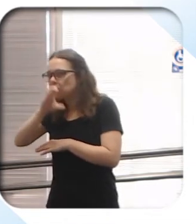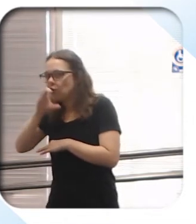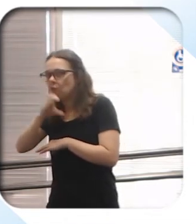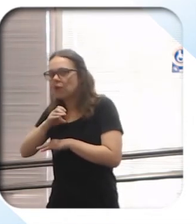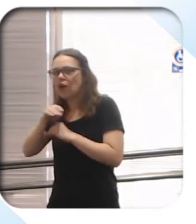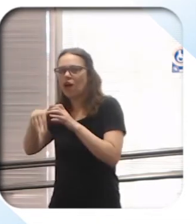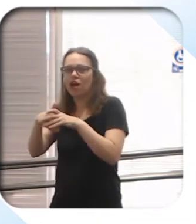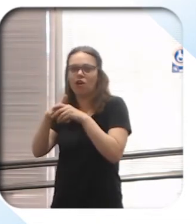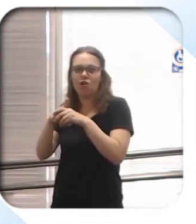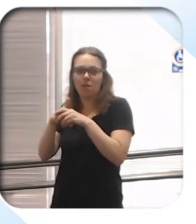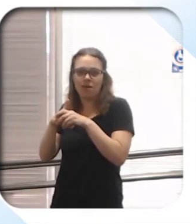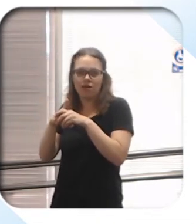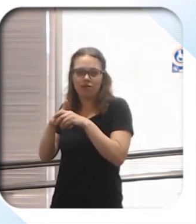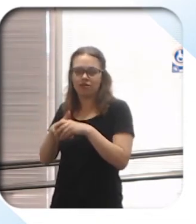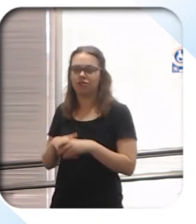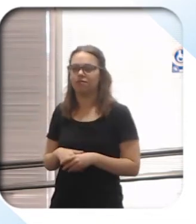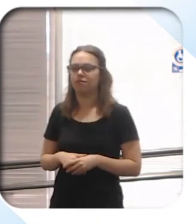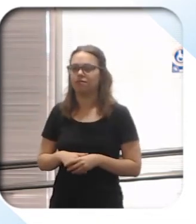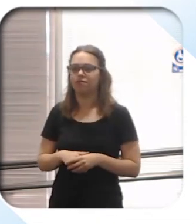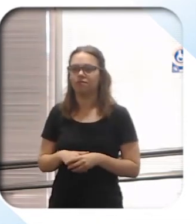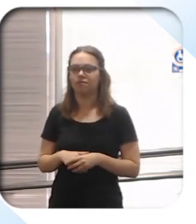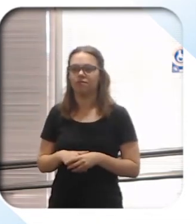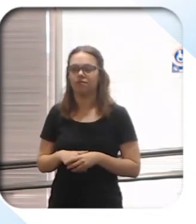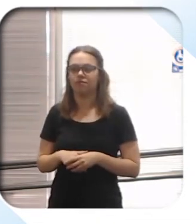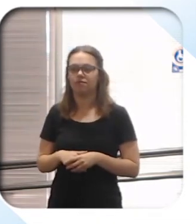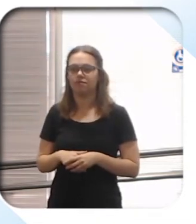están entre amigos.